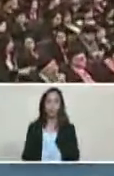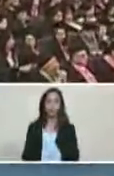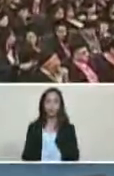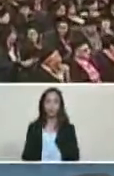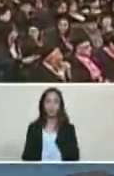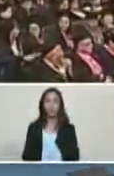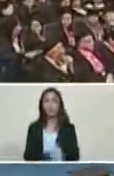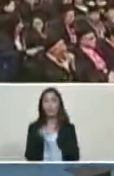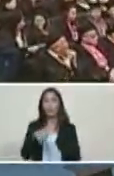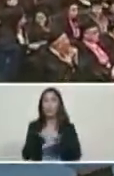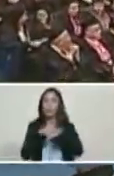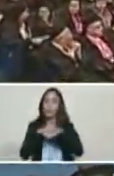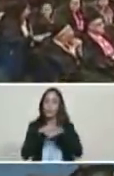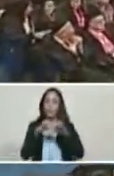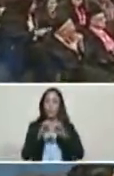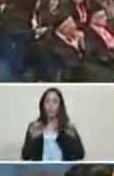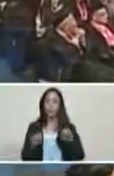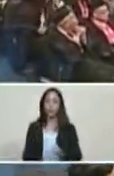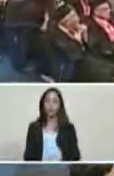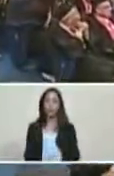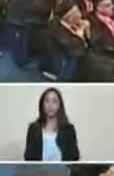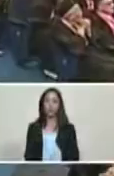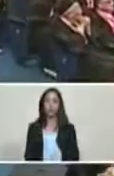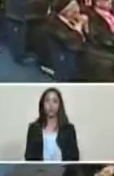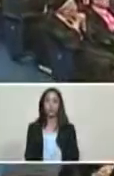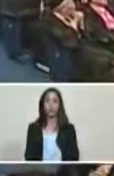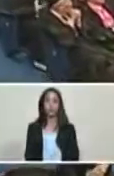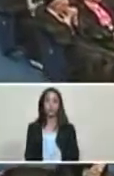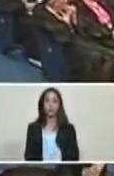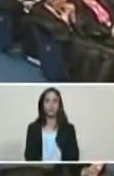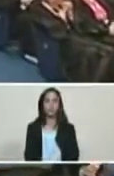y ministro del Poder Popular para la Educación.